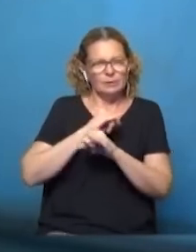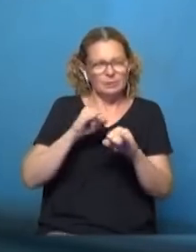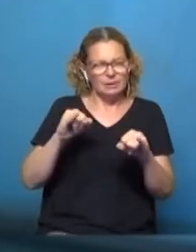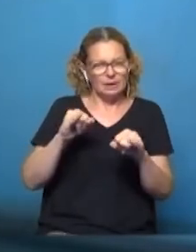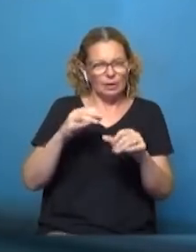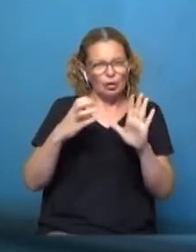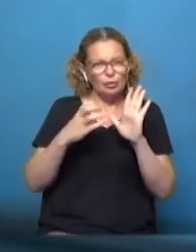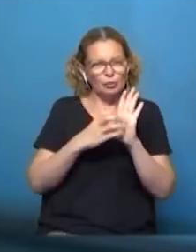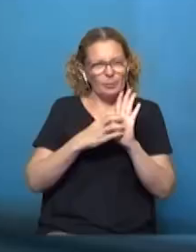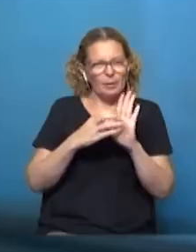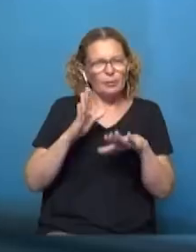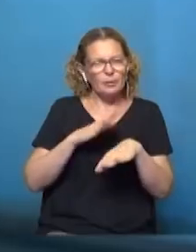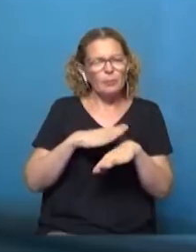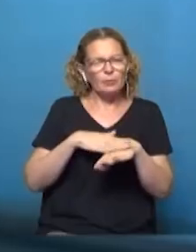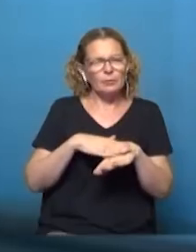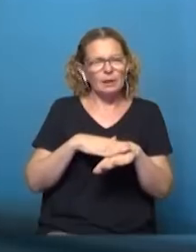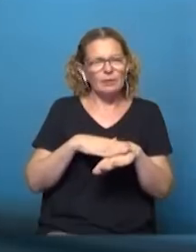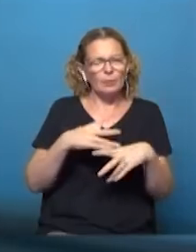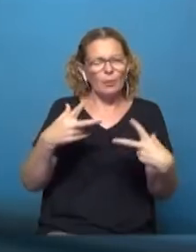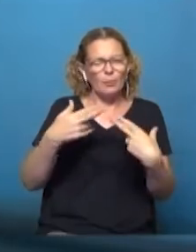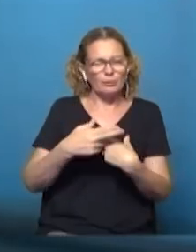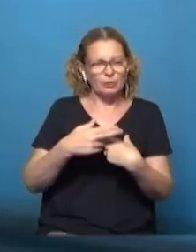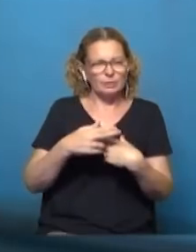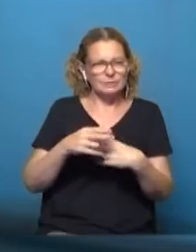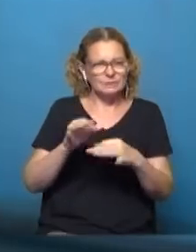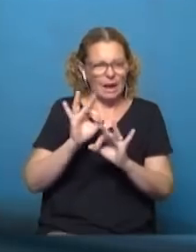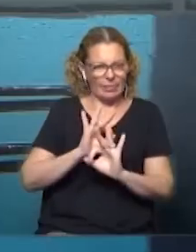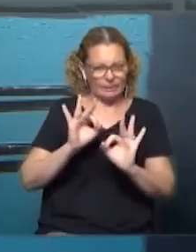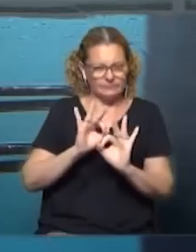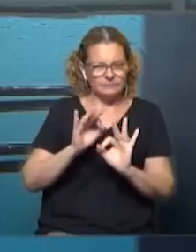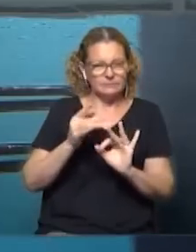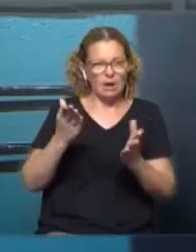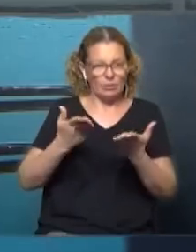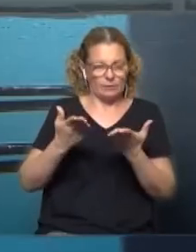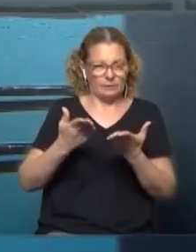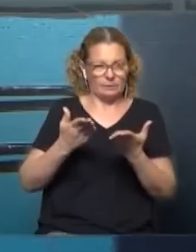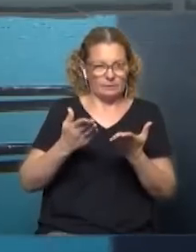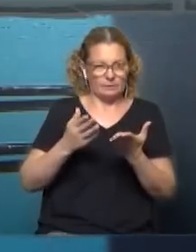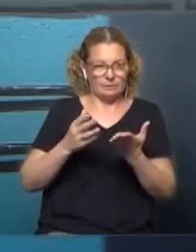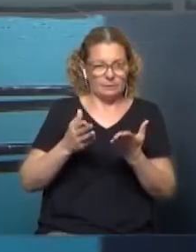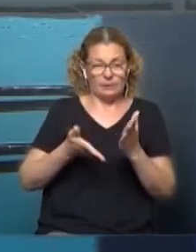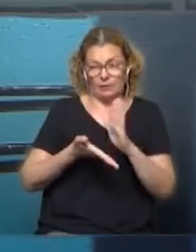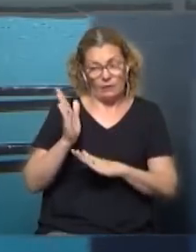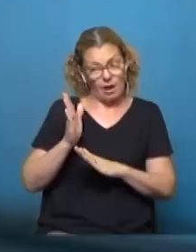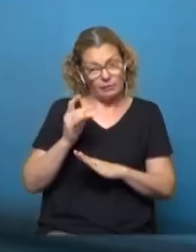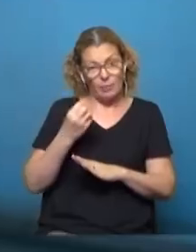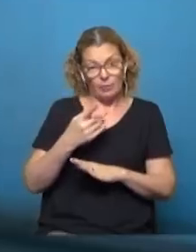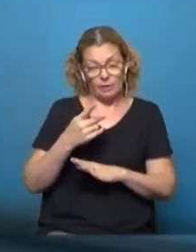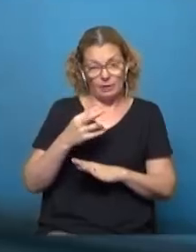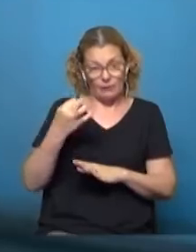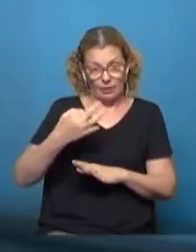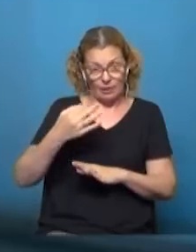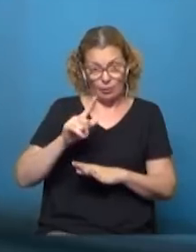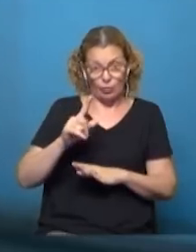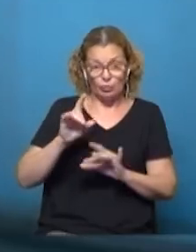constitucionalmente sin ninguna interrupción absolutamente ahora que se vayan porque realmente no